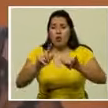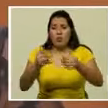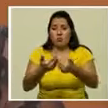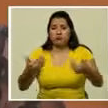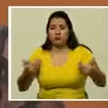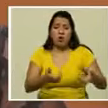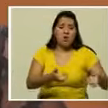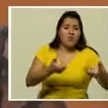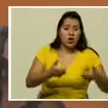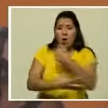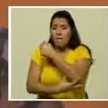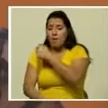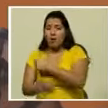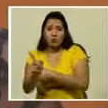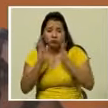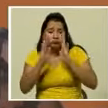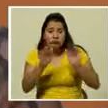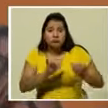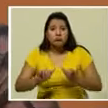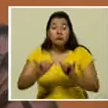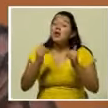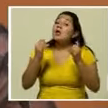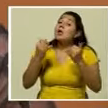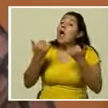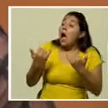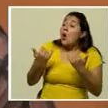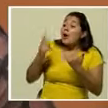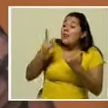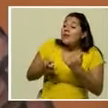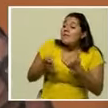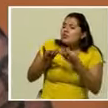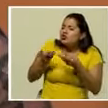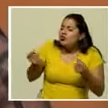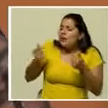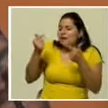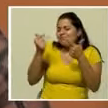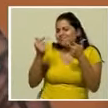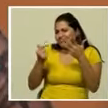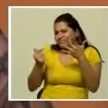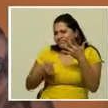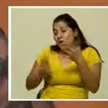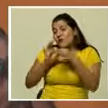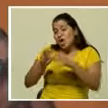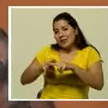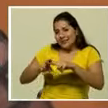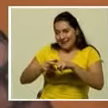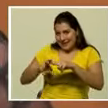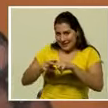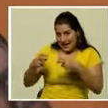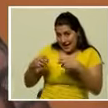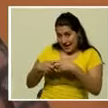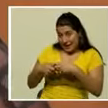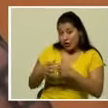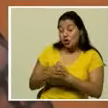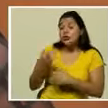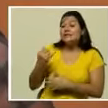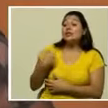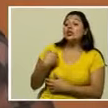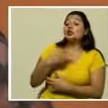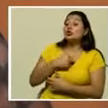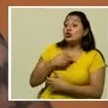que resolver previo al tren eléctrico. Si ya nos dan una hoja de ruta en donde le vamos a dar solución a todos estos